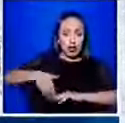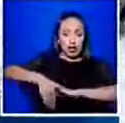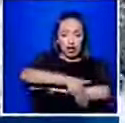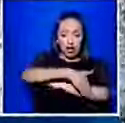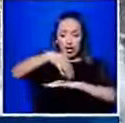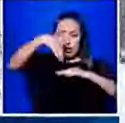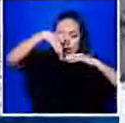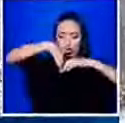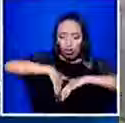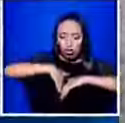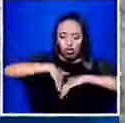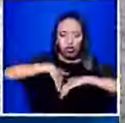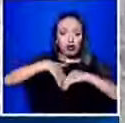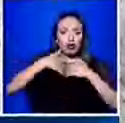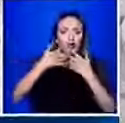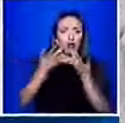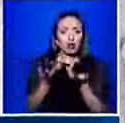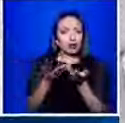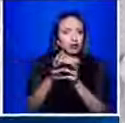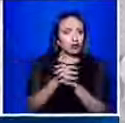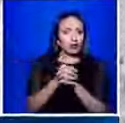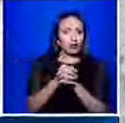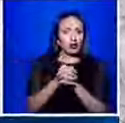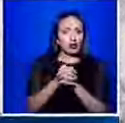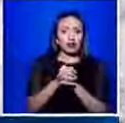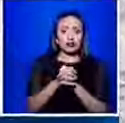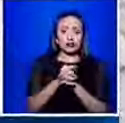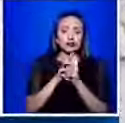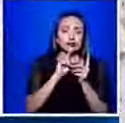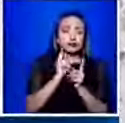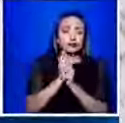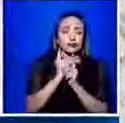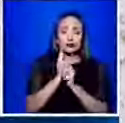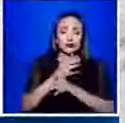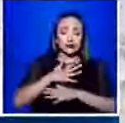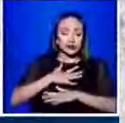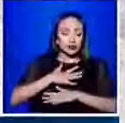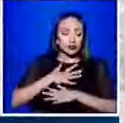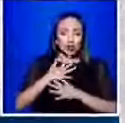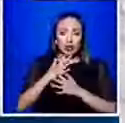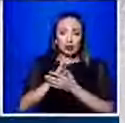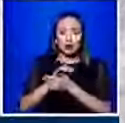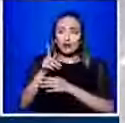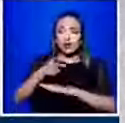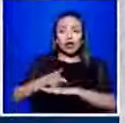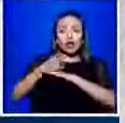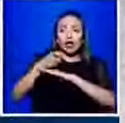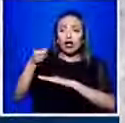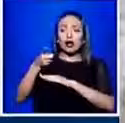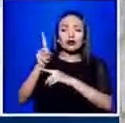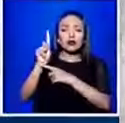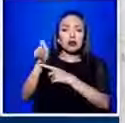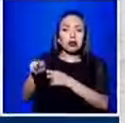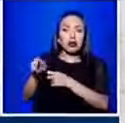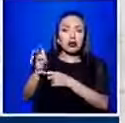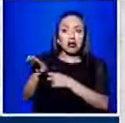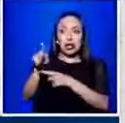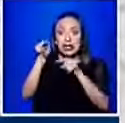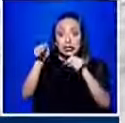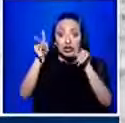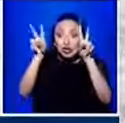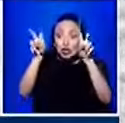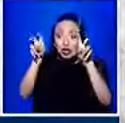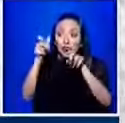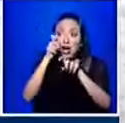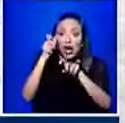todo el tiempo esto está así y es lamentable, de verdad que es lamentable que las autoridades no hagan caso a un tema que